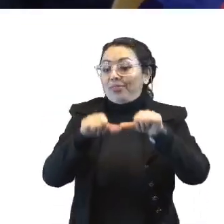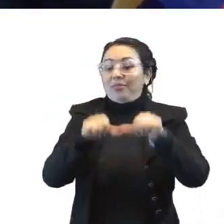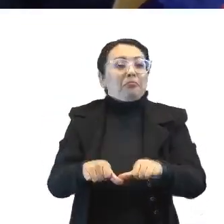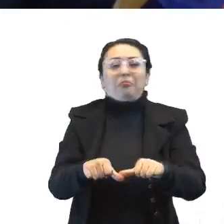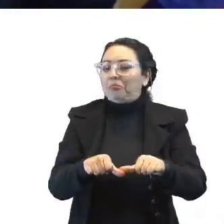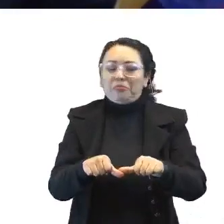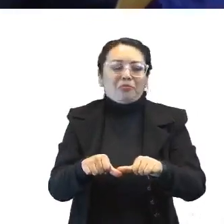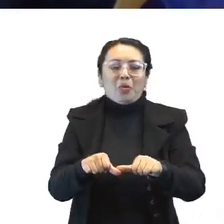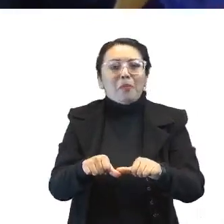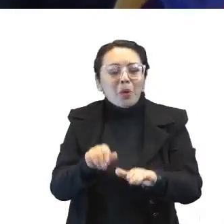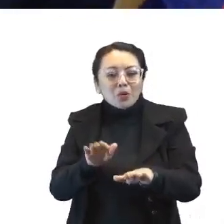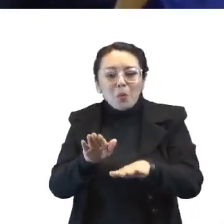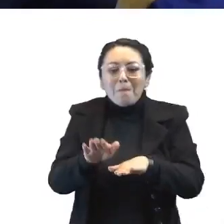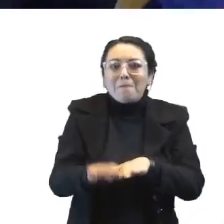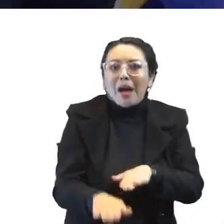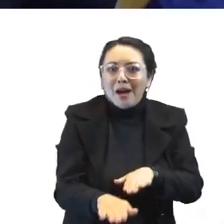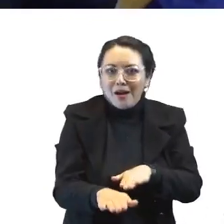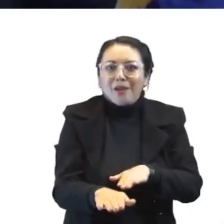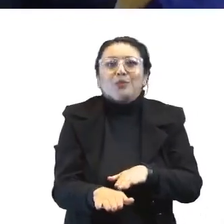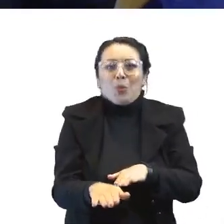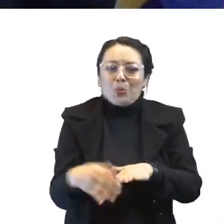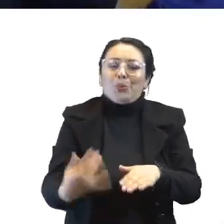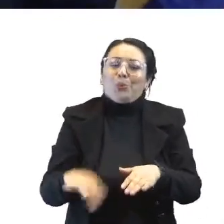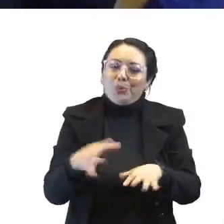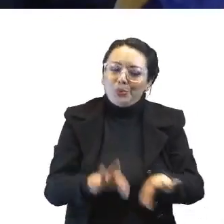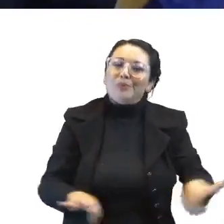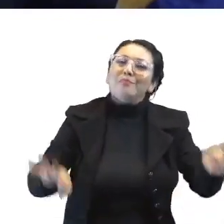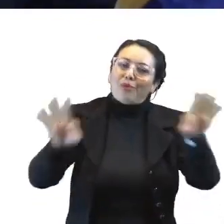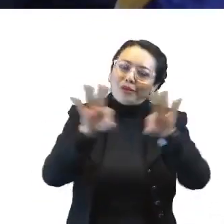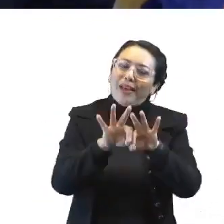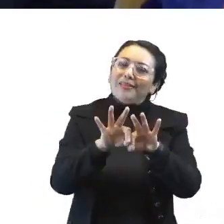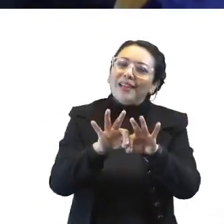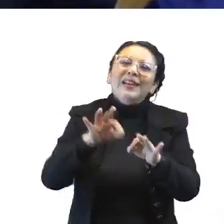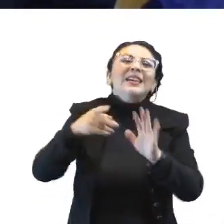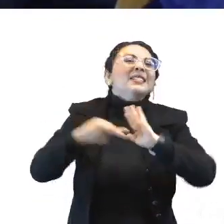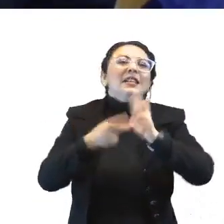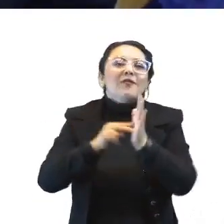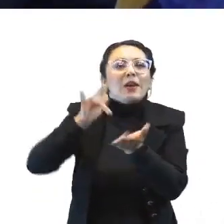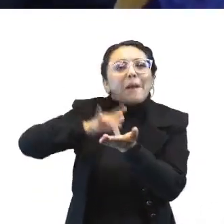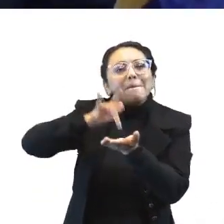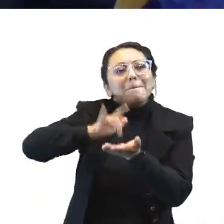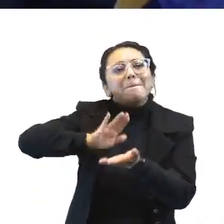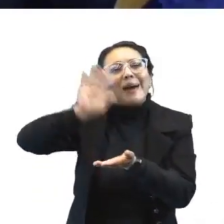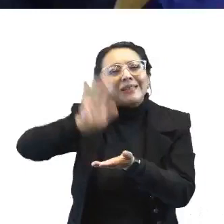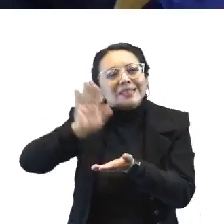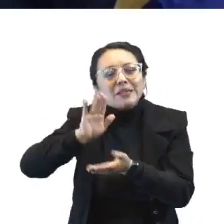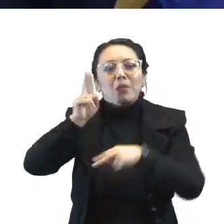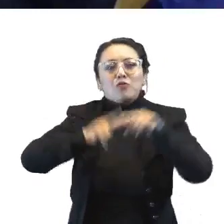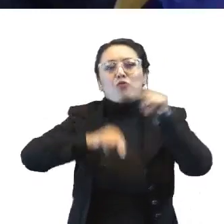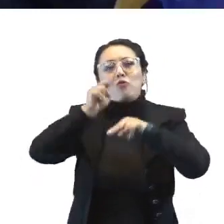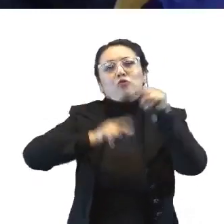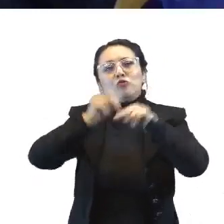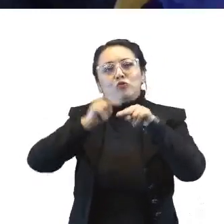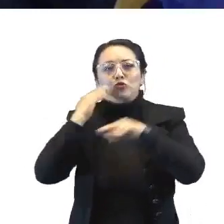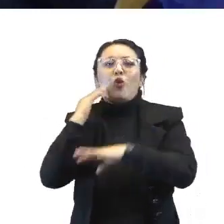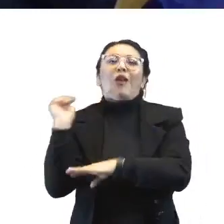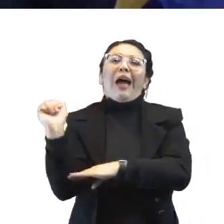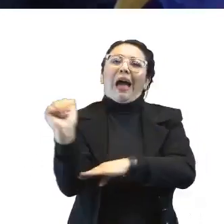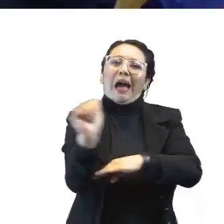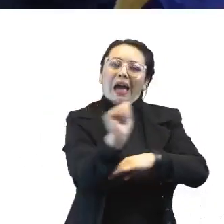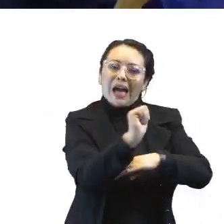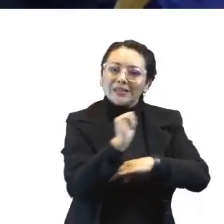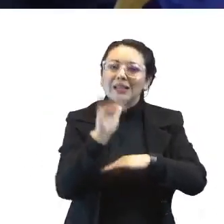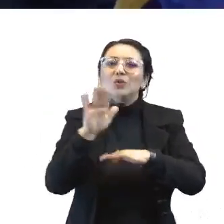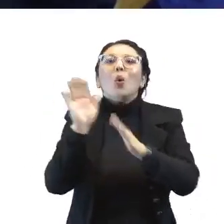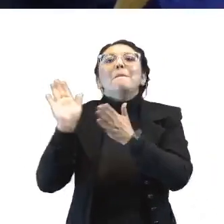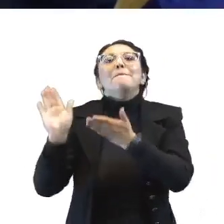es un paso muy importante, y es la participación de las mujeres en la construcción de este plan